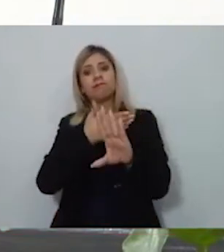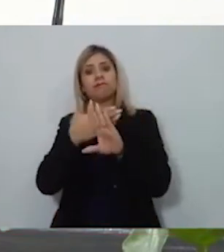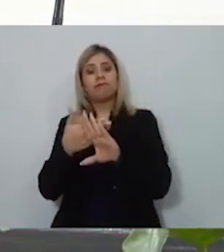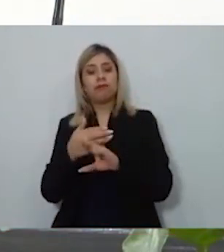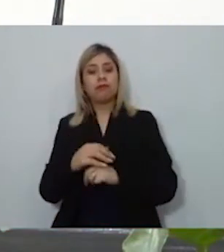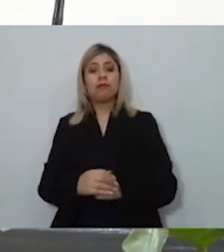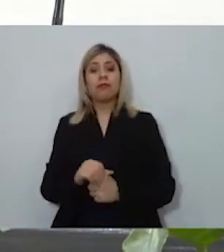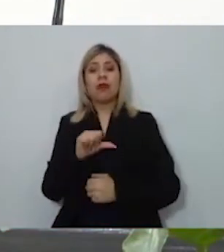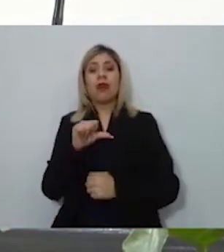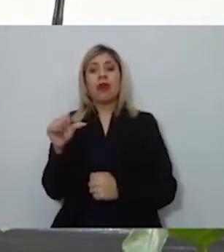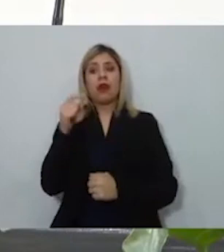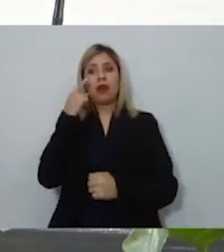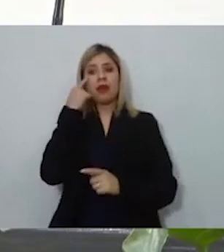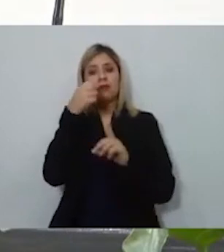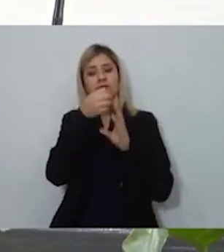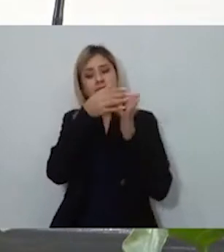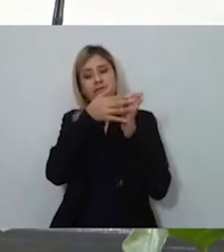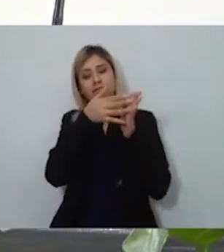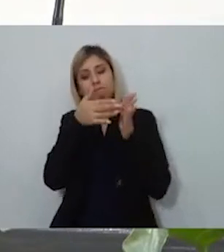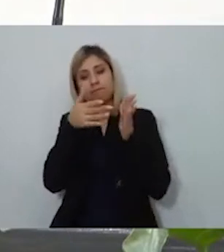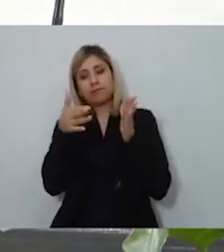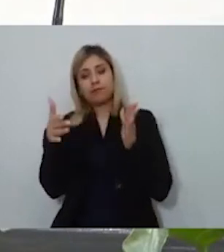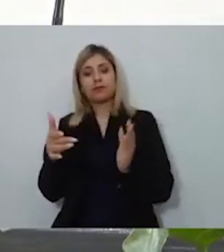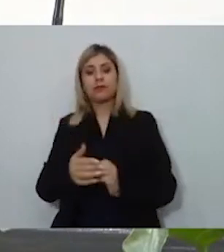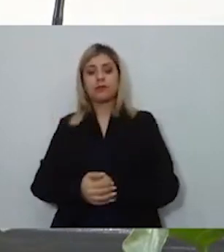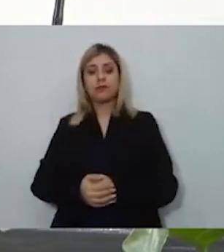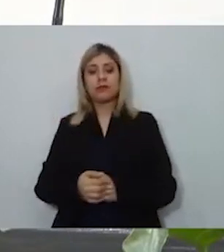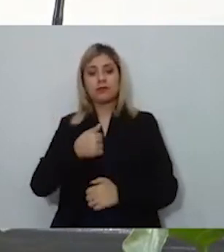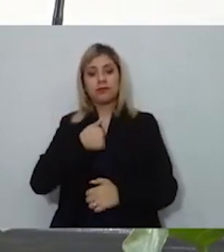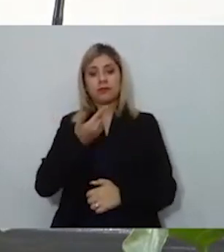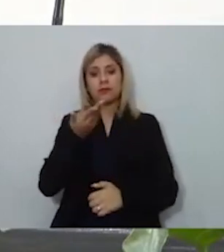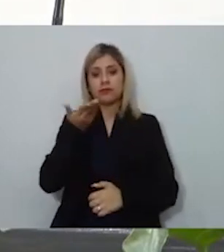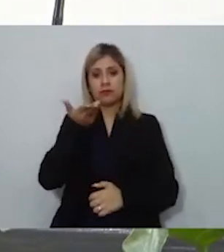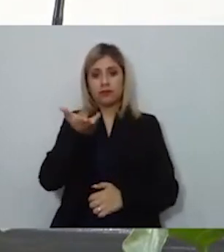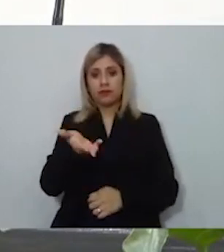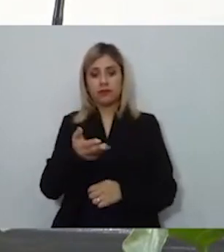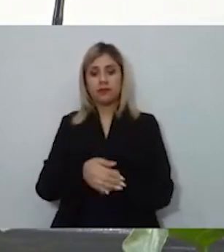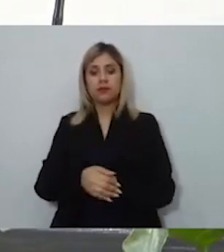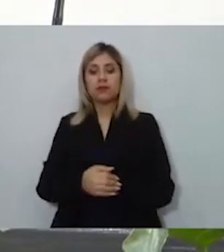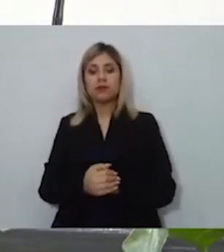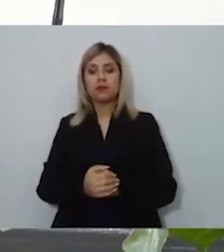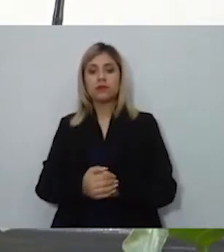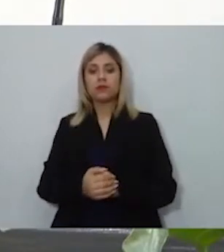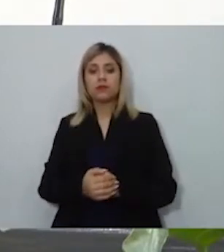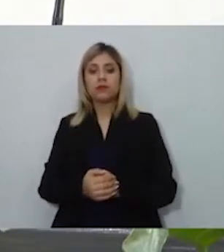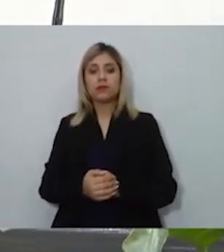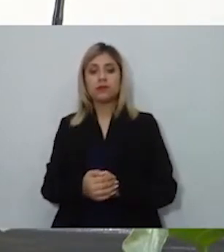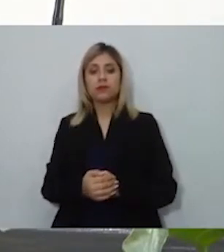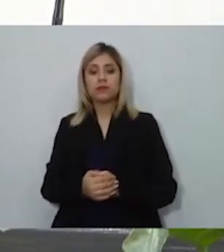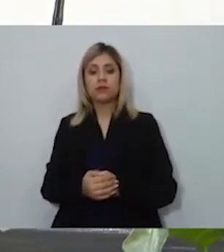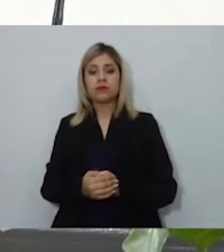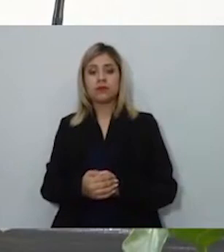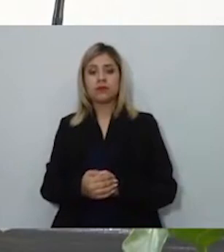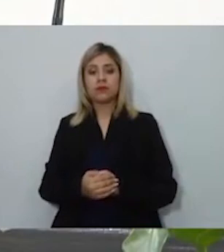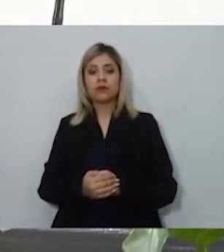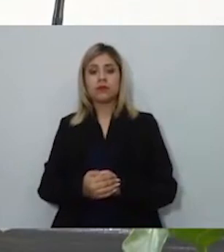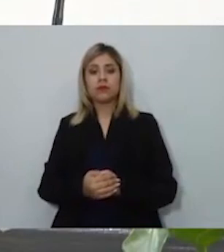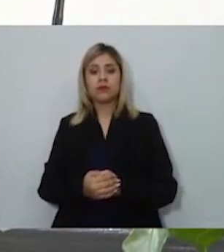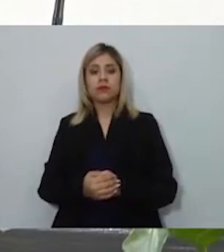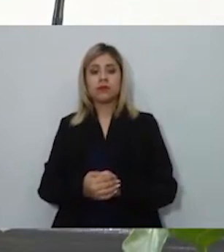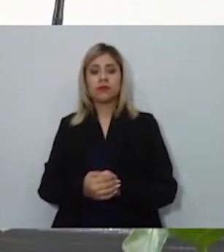finalmente concede lo que viene siendo que no Únicamente se aplique para la